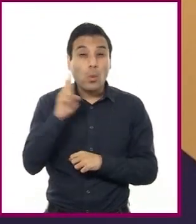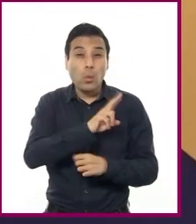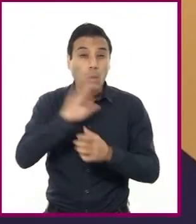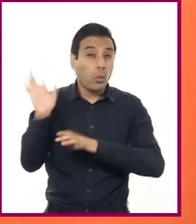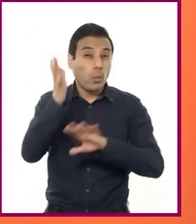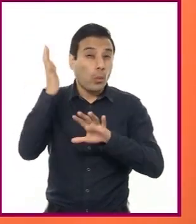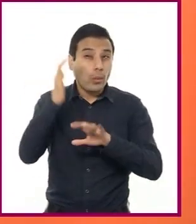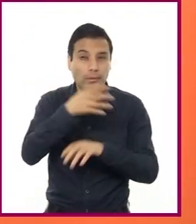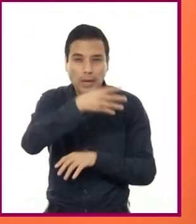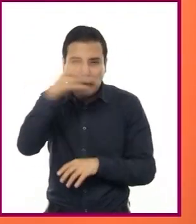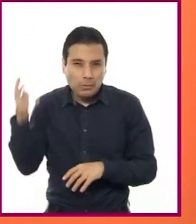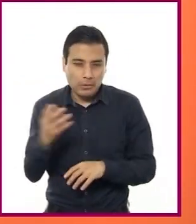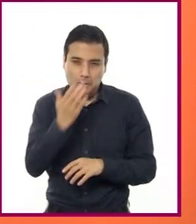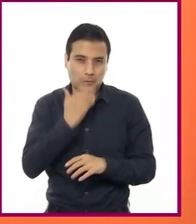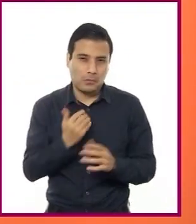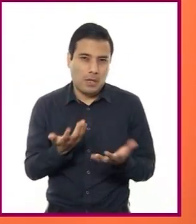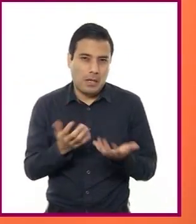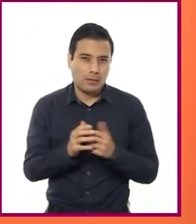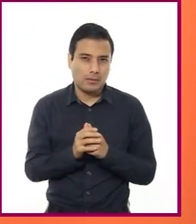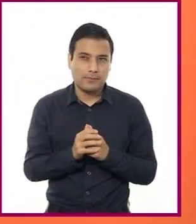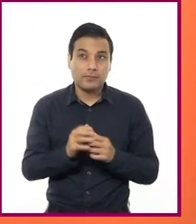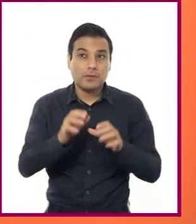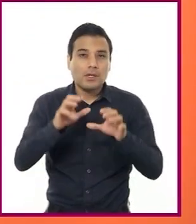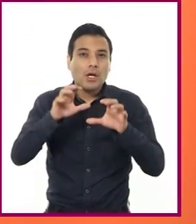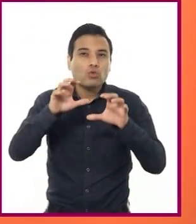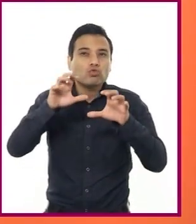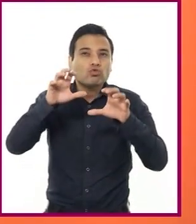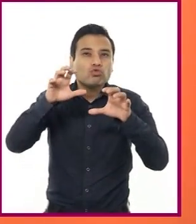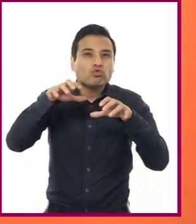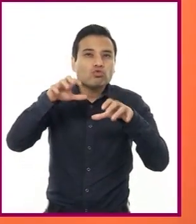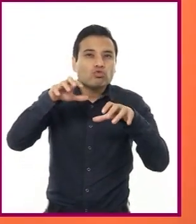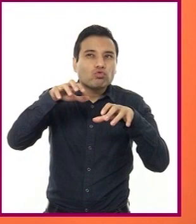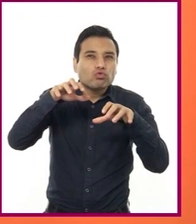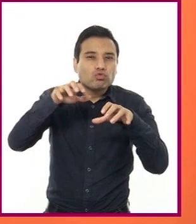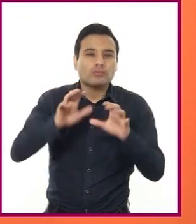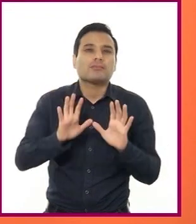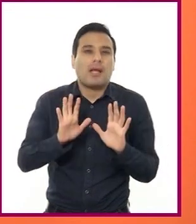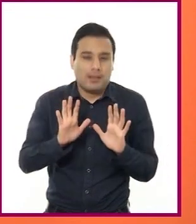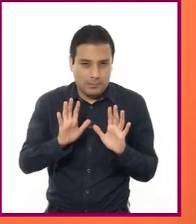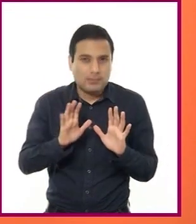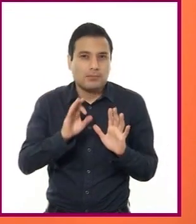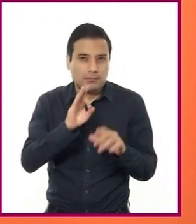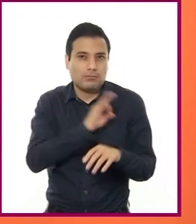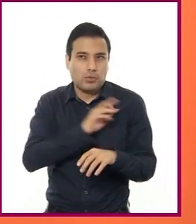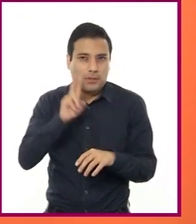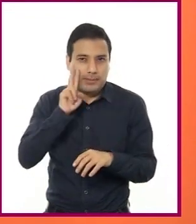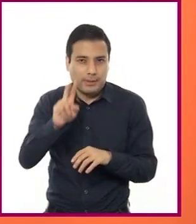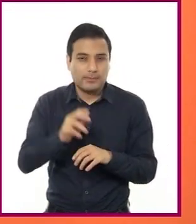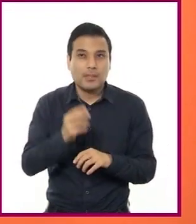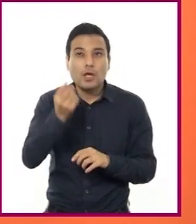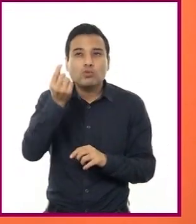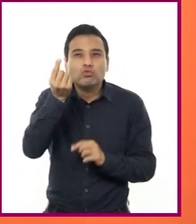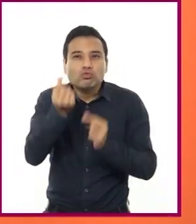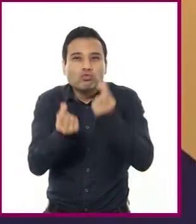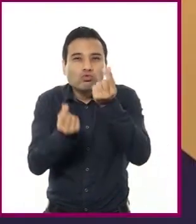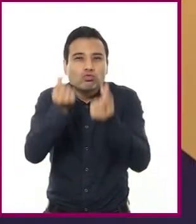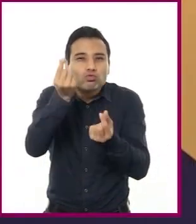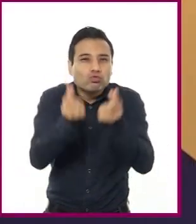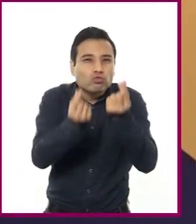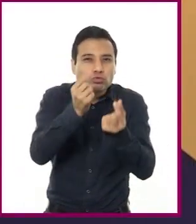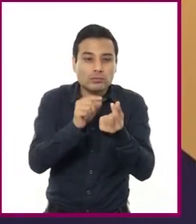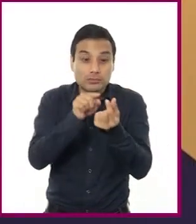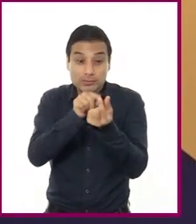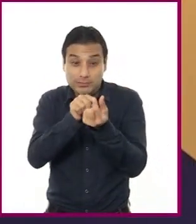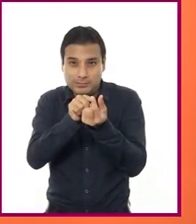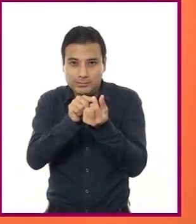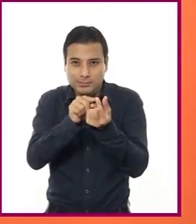que veamos algo, la lluvia debe de estar en suspensión en la atmósfera y deben ser esferas muy pequeñas y lo más redondas que